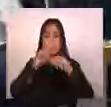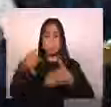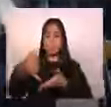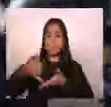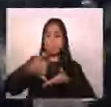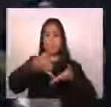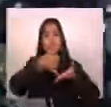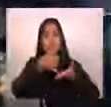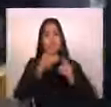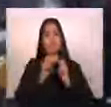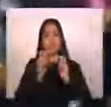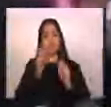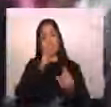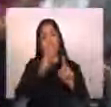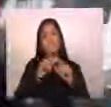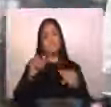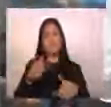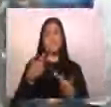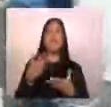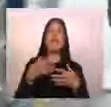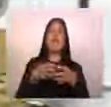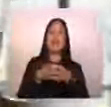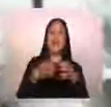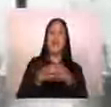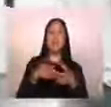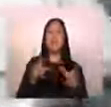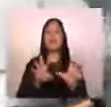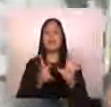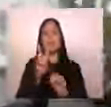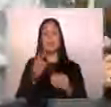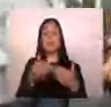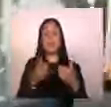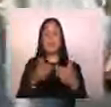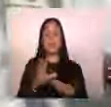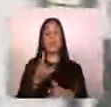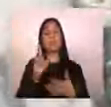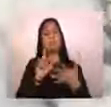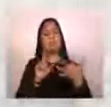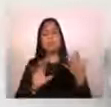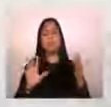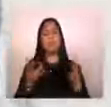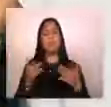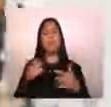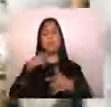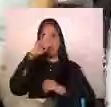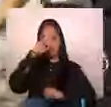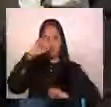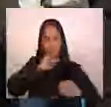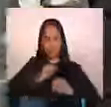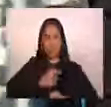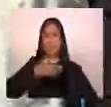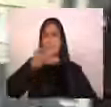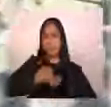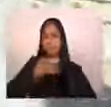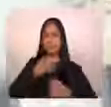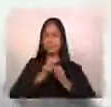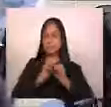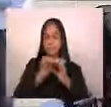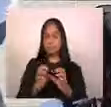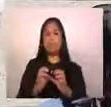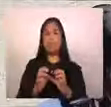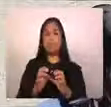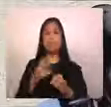títulos obtenidos. La banda del Colegio 12 de Octubre se caracteriza por su trabajo, disciplina y